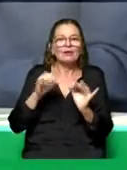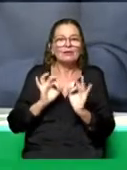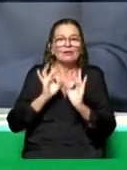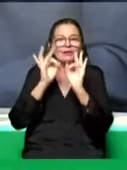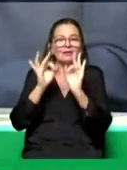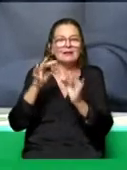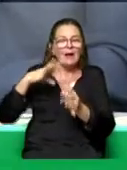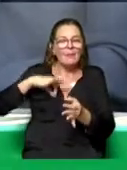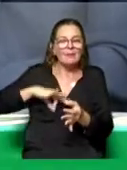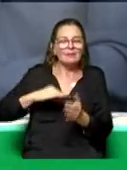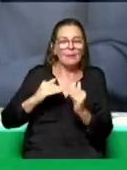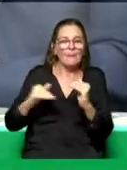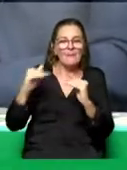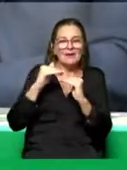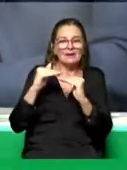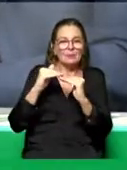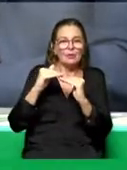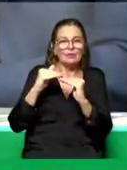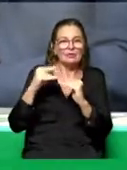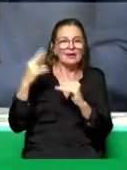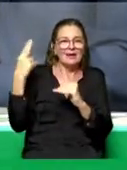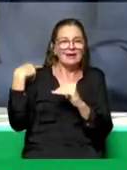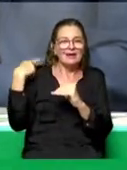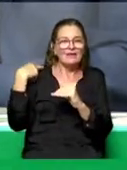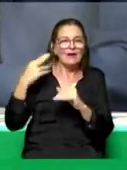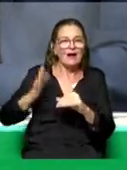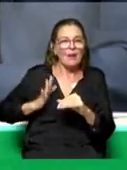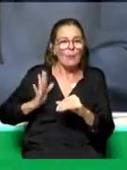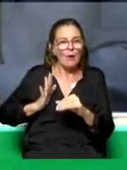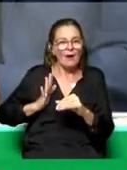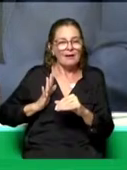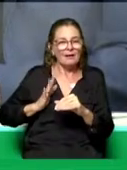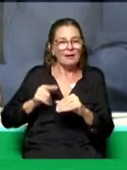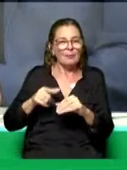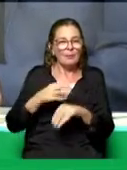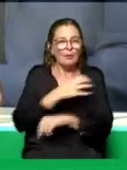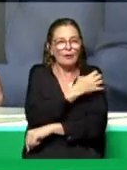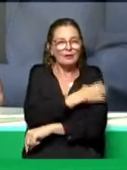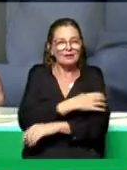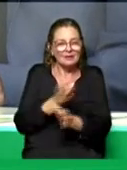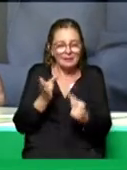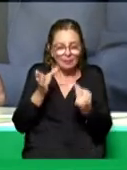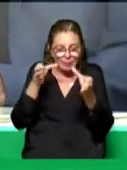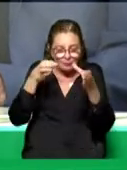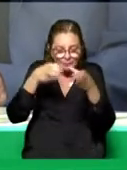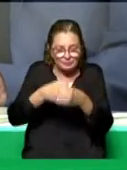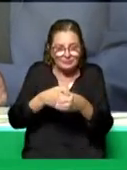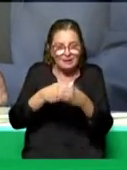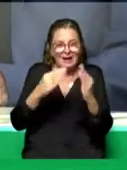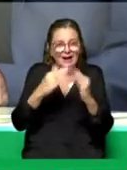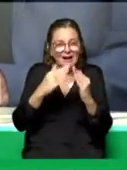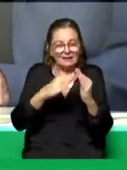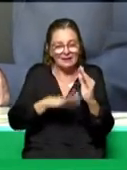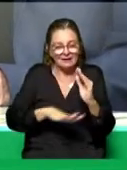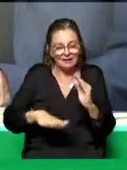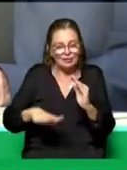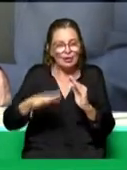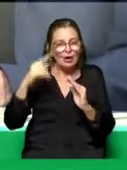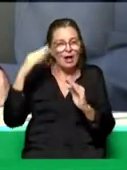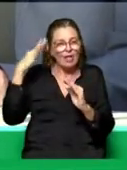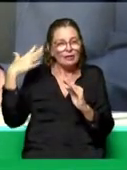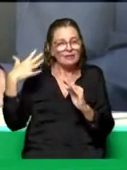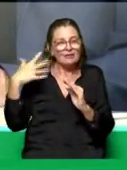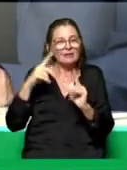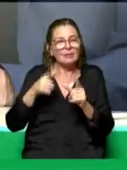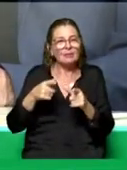ingresos mínimos, donde son jefas de hogar, la pobreza en este país está concentrada. En hogares donde hay niños, niñas y adolescentes, donde